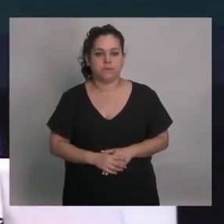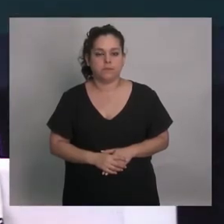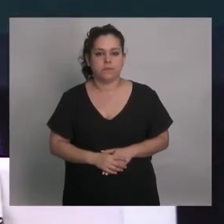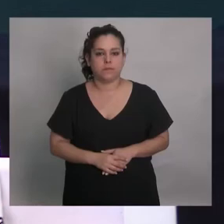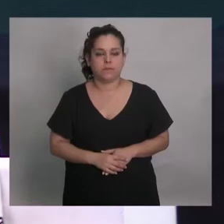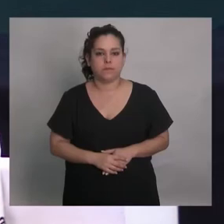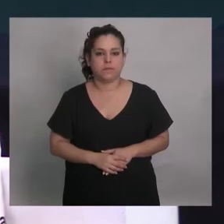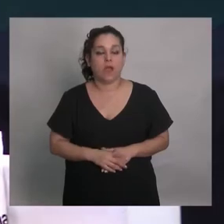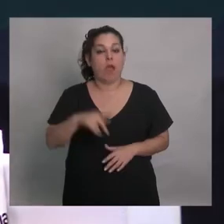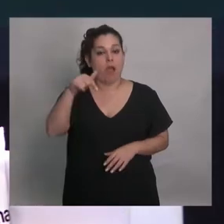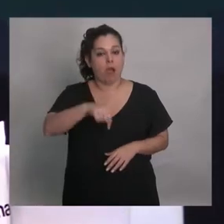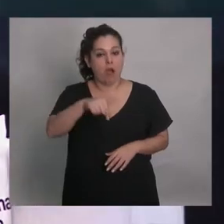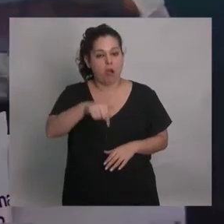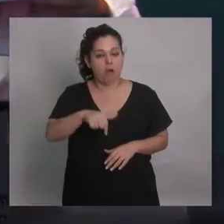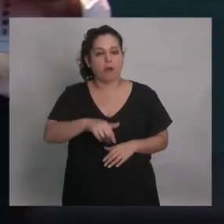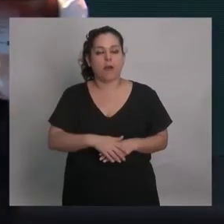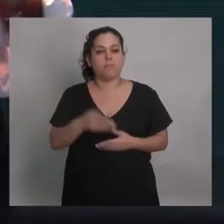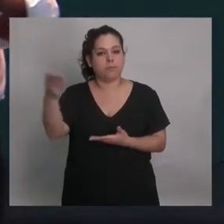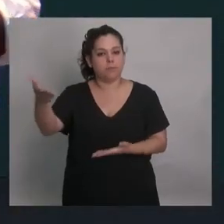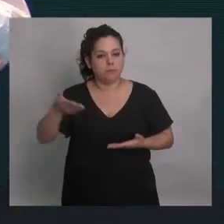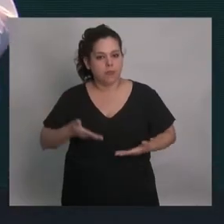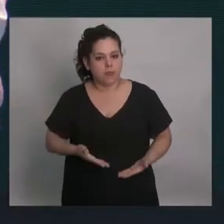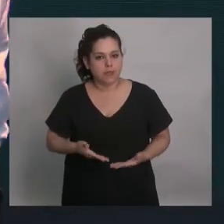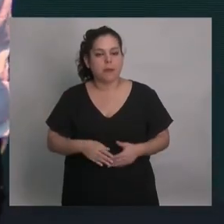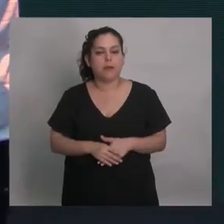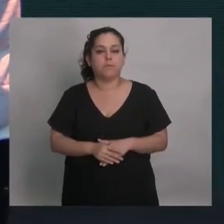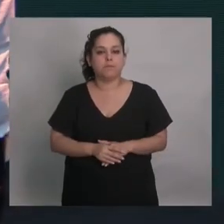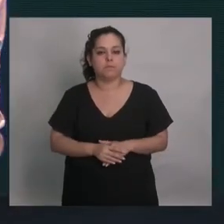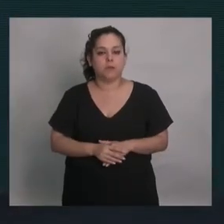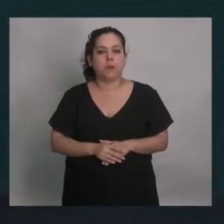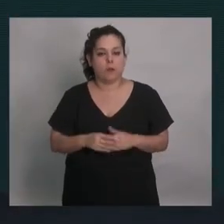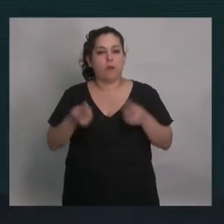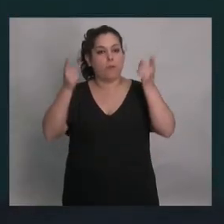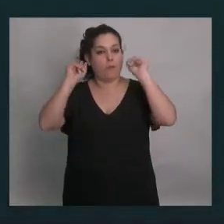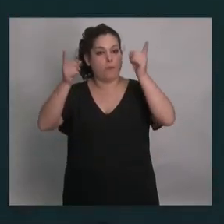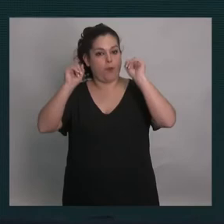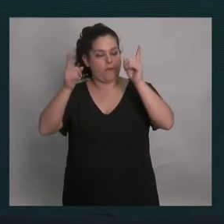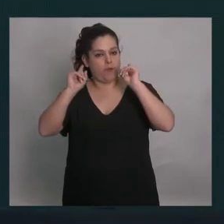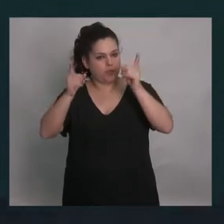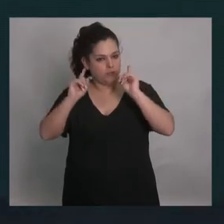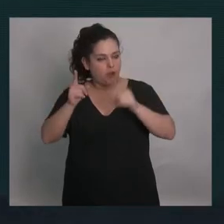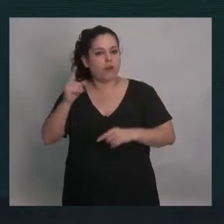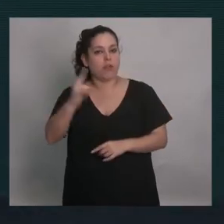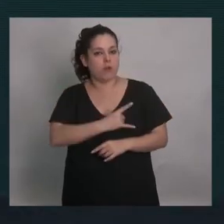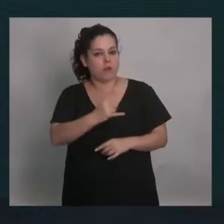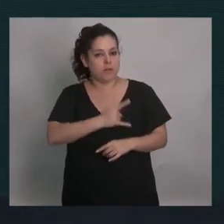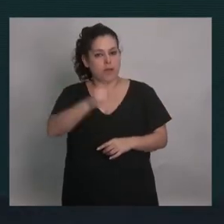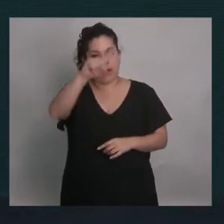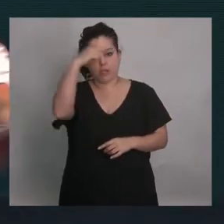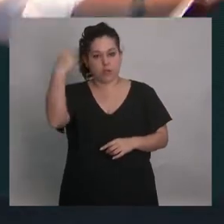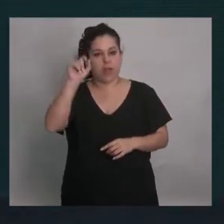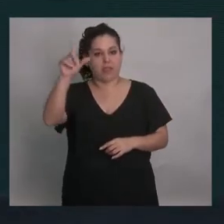ahora vamos llamar un grande profesor de la universidad nacional de colombia profesor